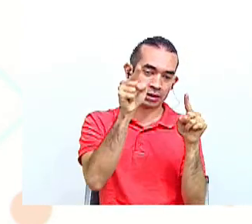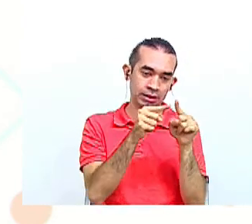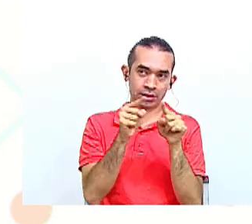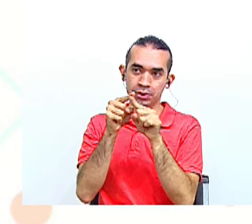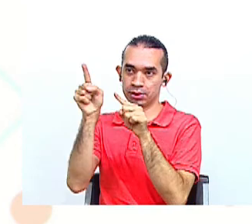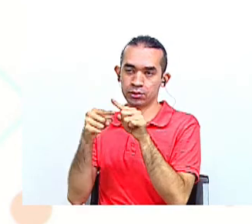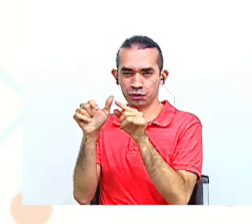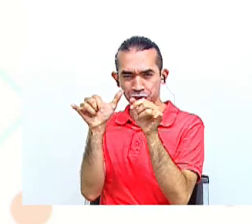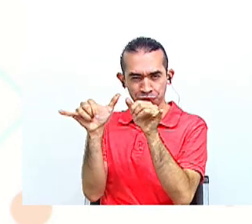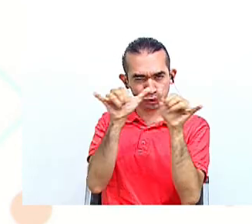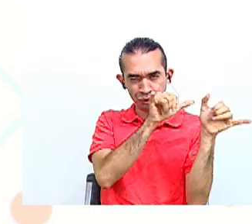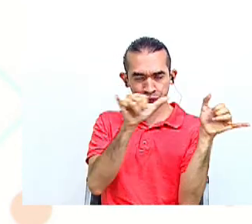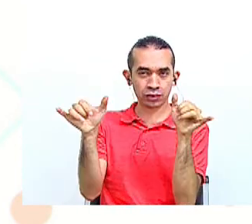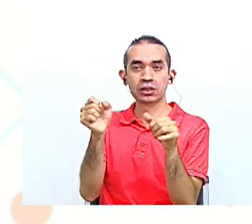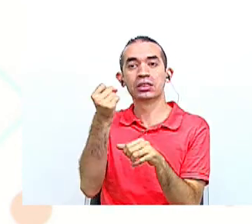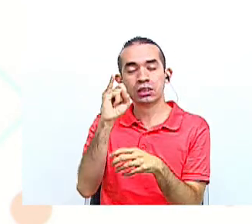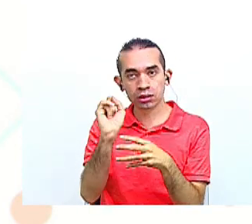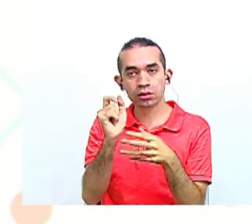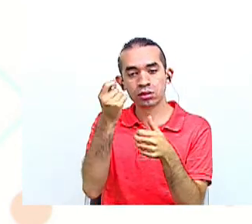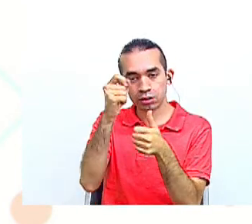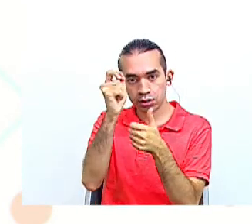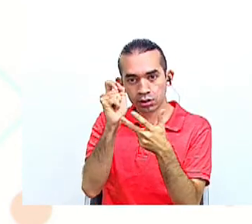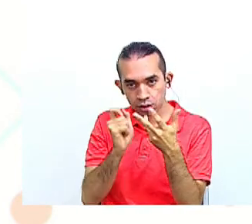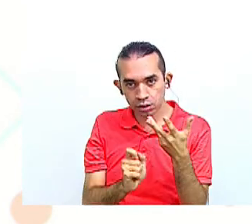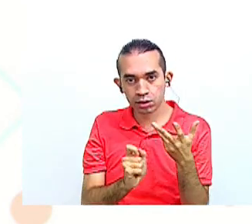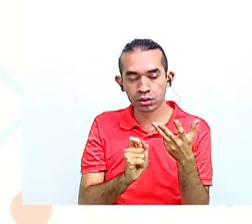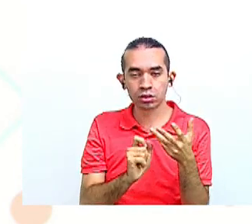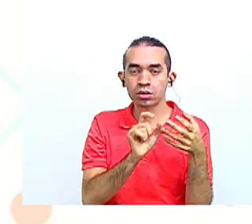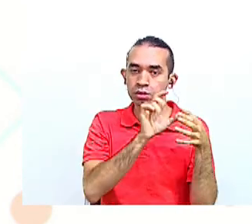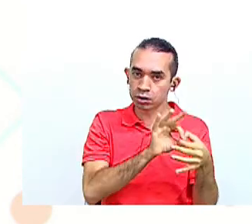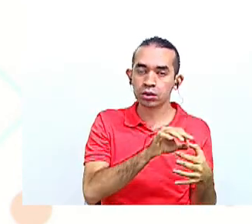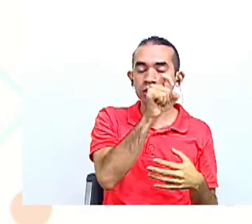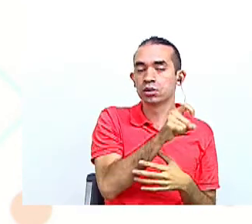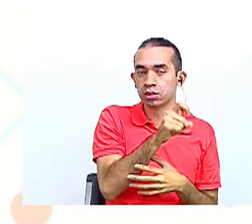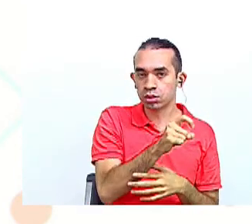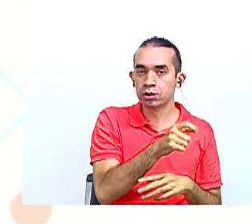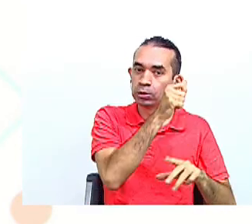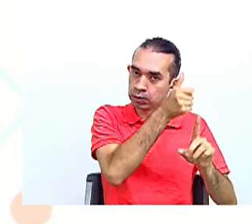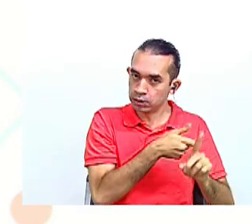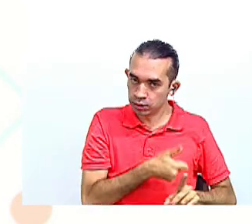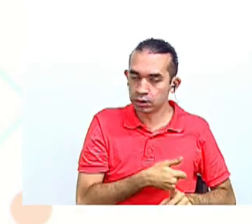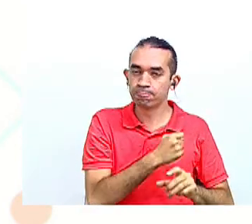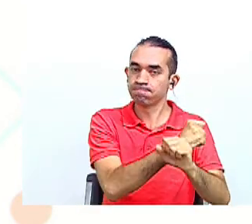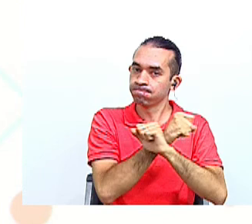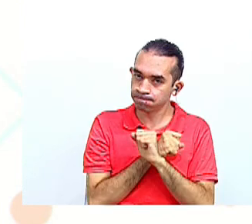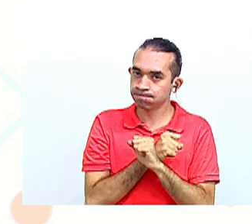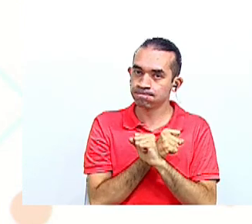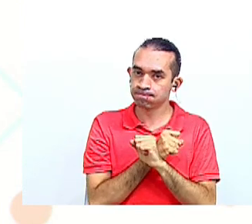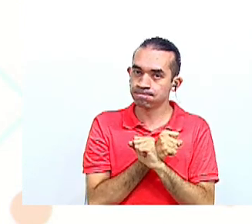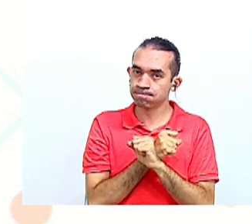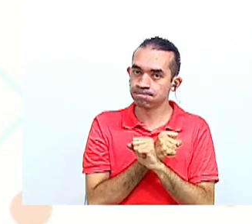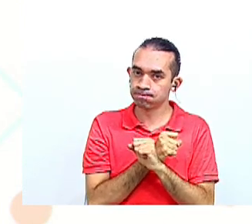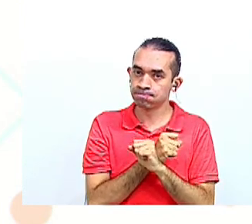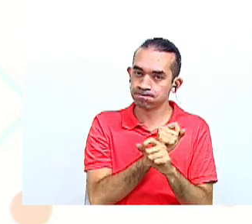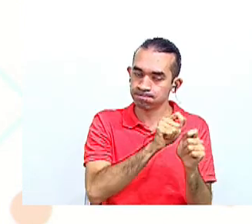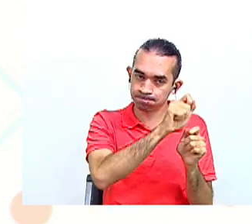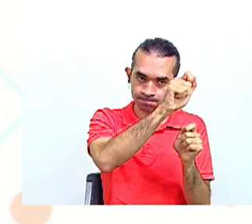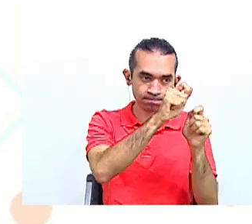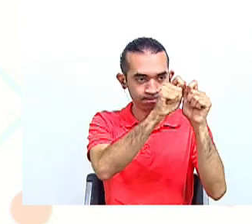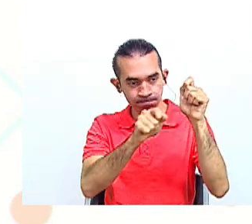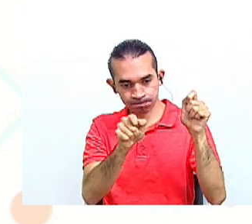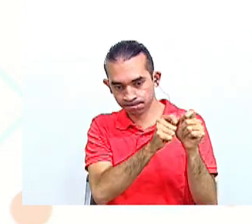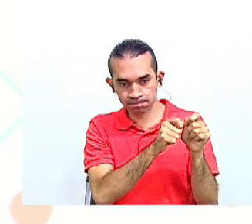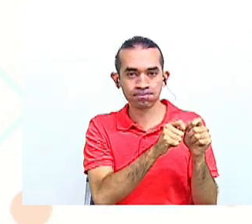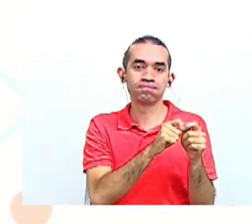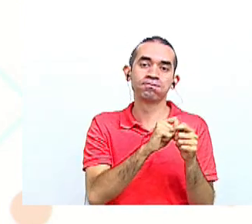serán congruentes cuando encontramos los elementos necesarios para garantizar que las medidas de